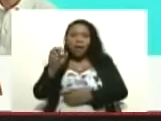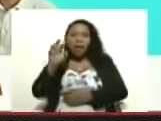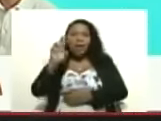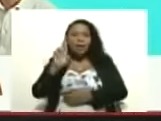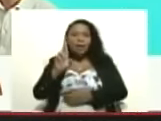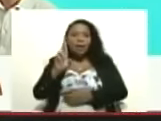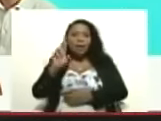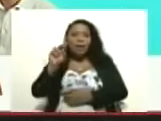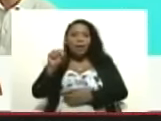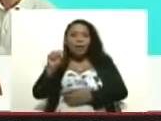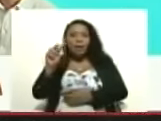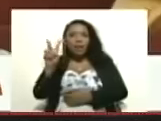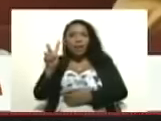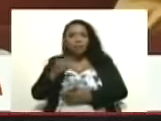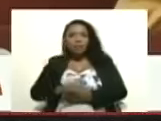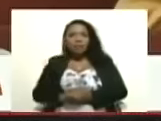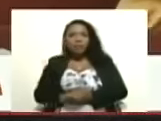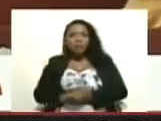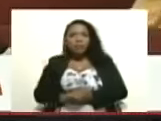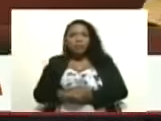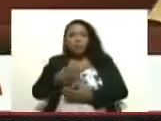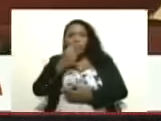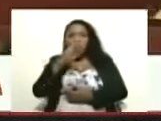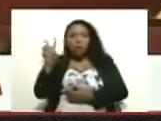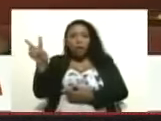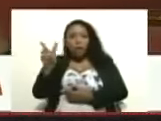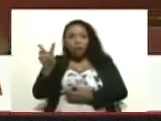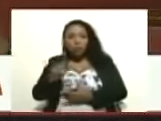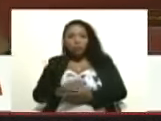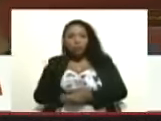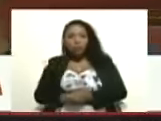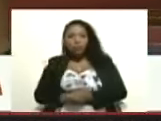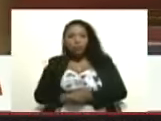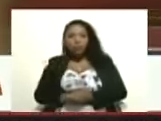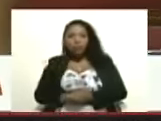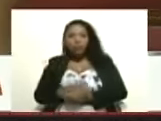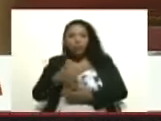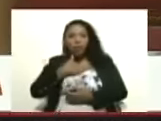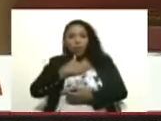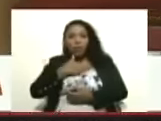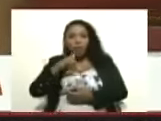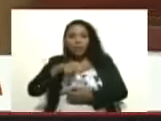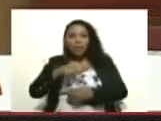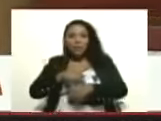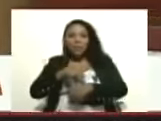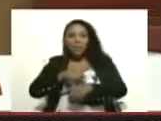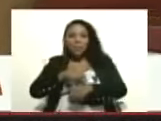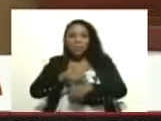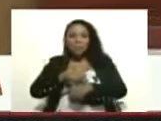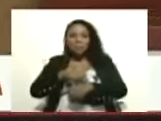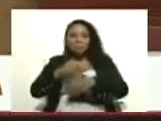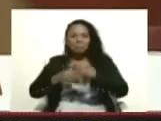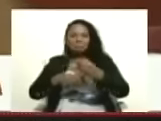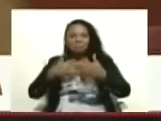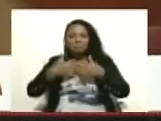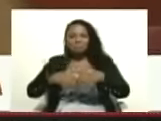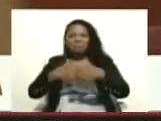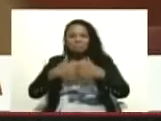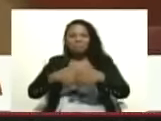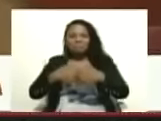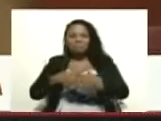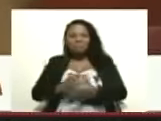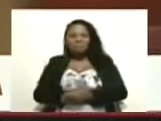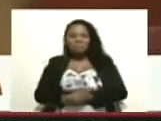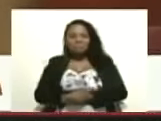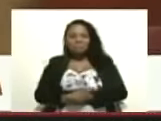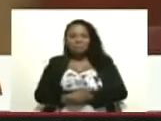Venezuela Buenos días ambos quisiera traer en este momento una reflexión que hacía hace varios días al coordinador Nacional